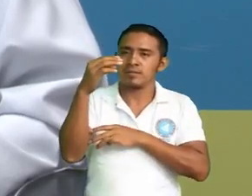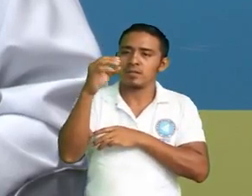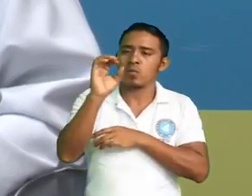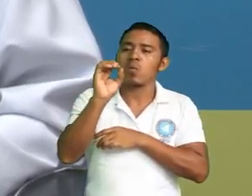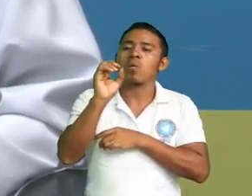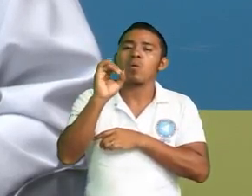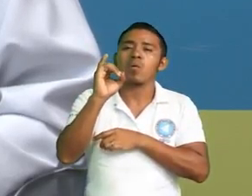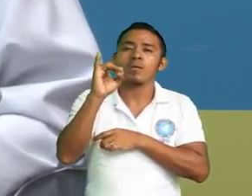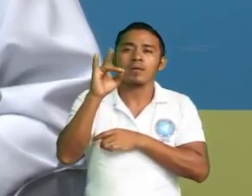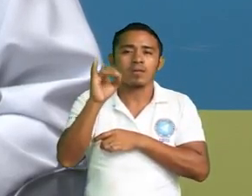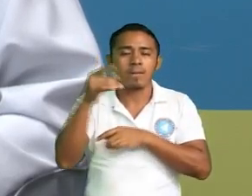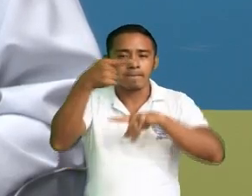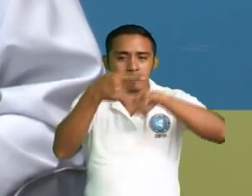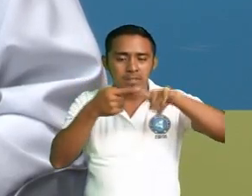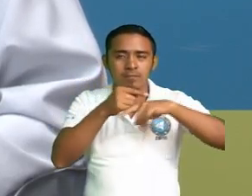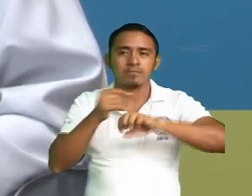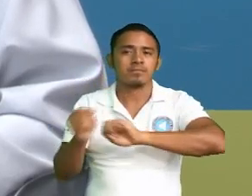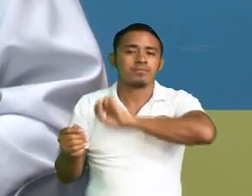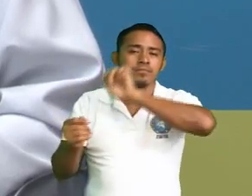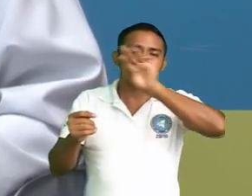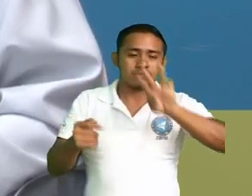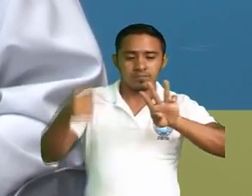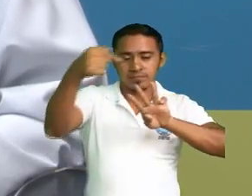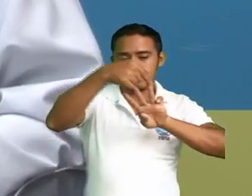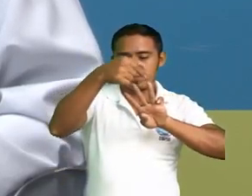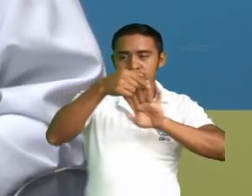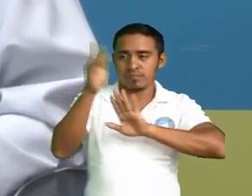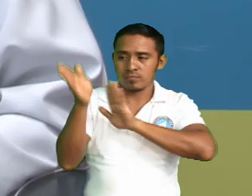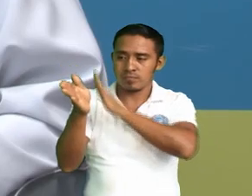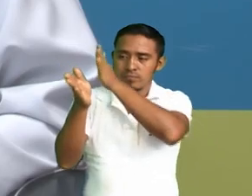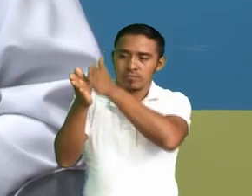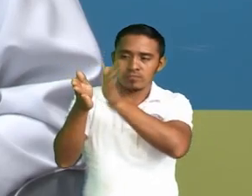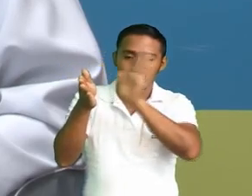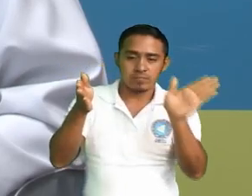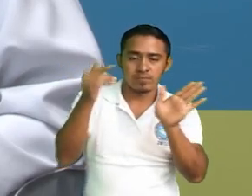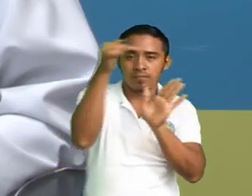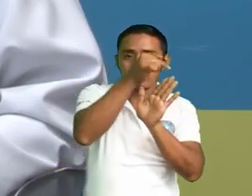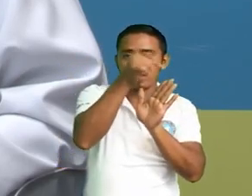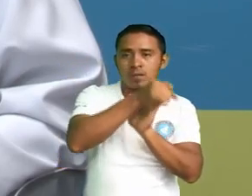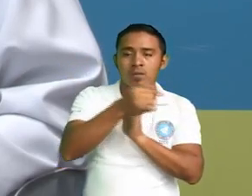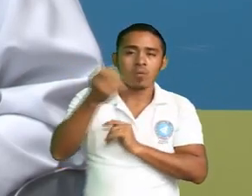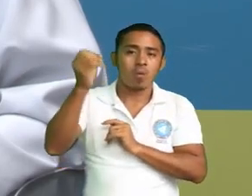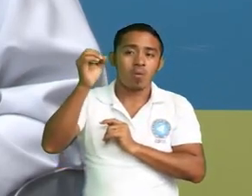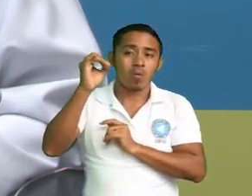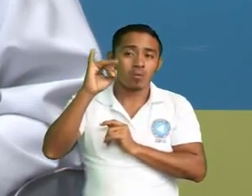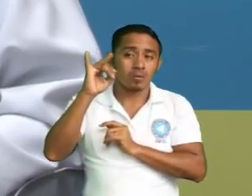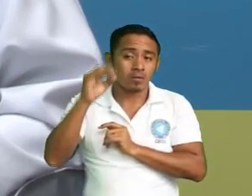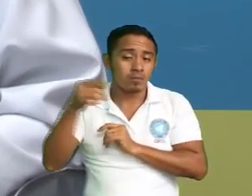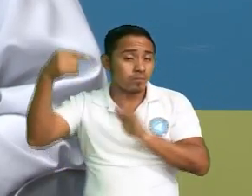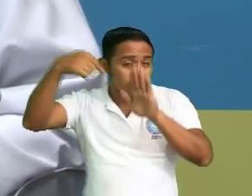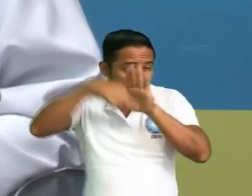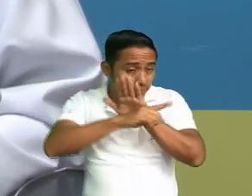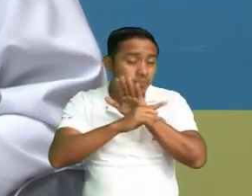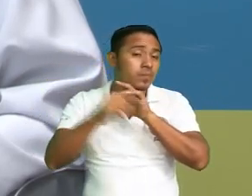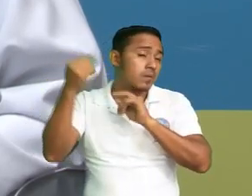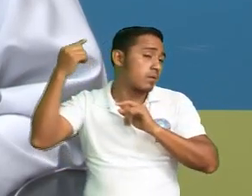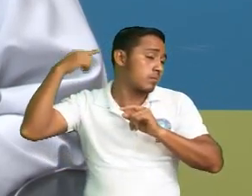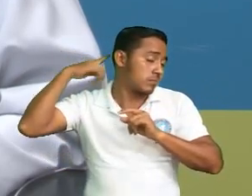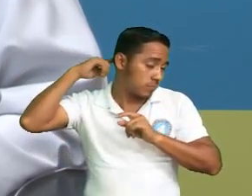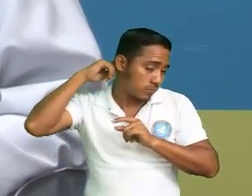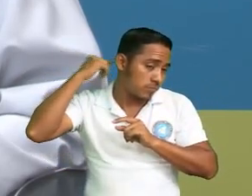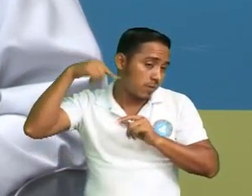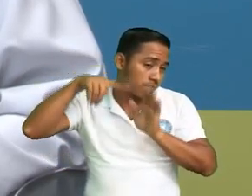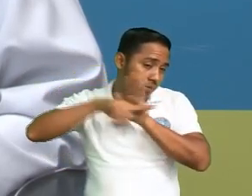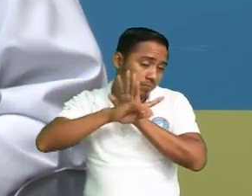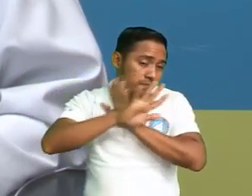medio. Y por último tenemos el oído interno, que es donde